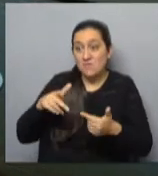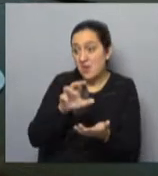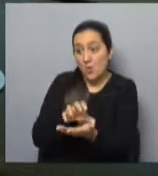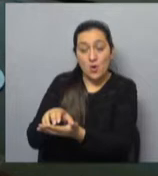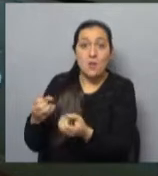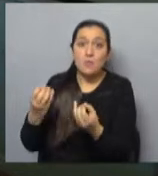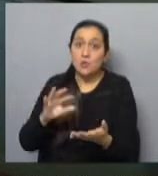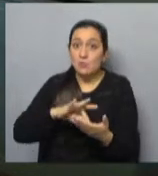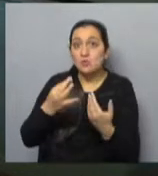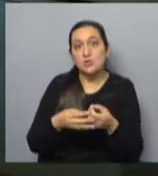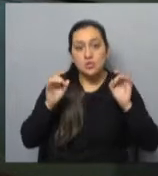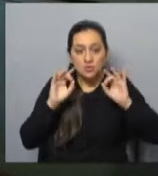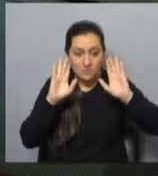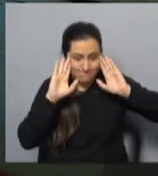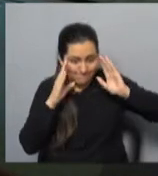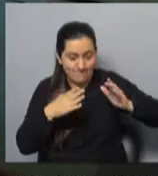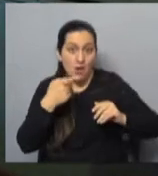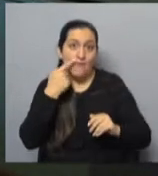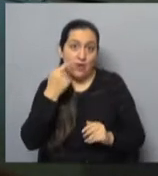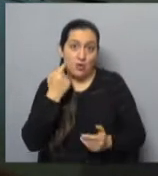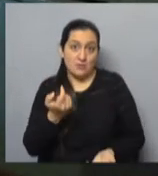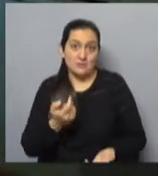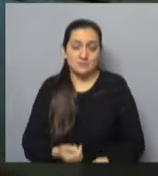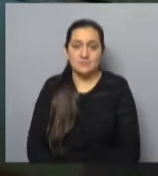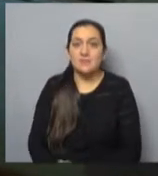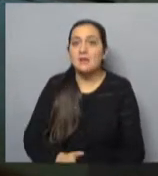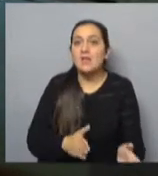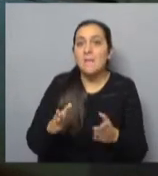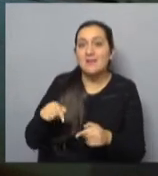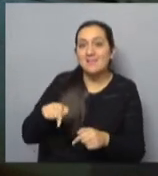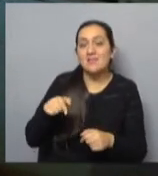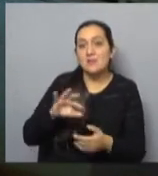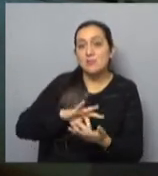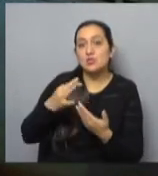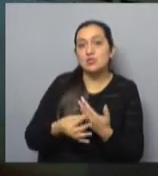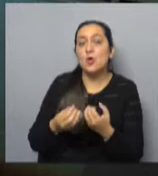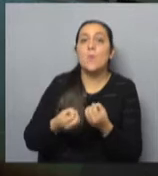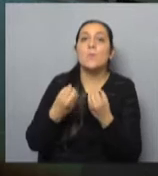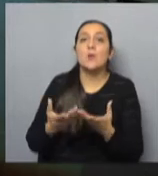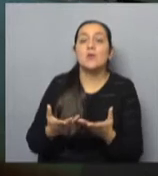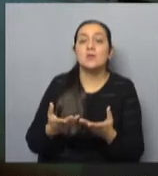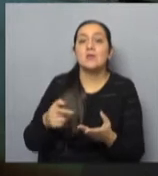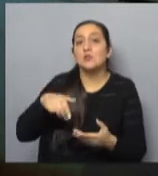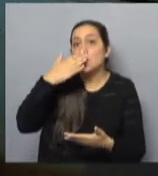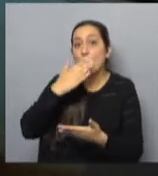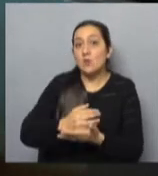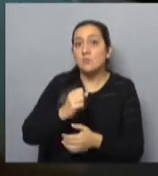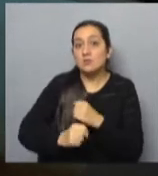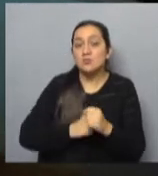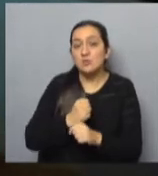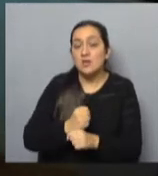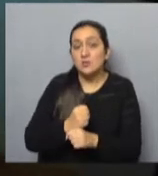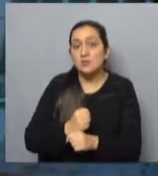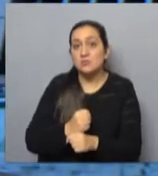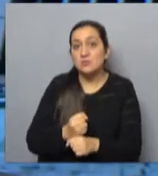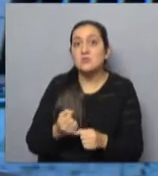los proyectos apuntaban solamente a los varones y más allá de este proyecto a largo plazo porque en estos últimos años se